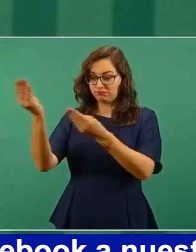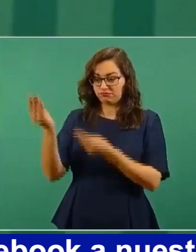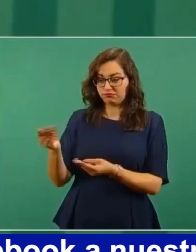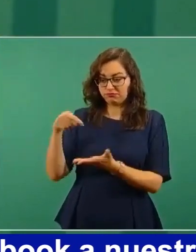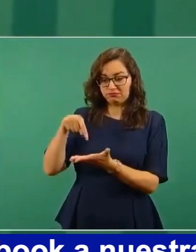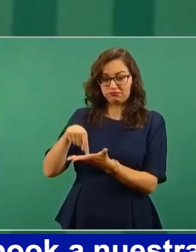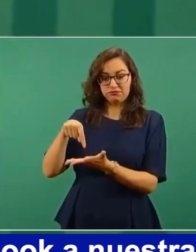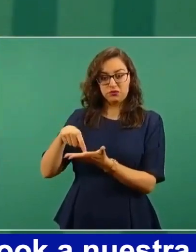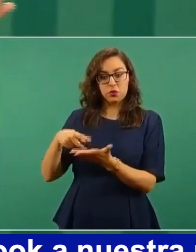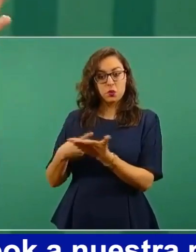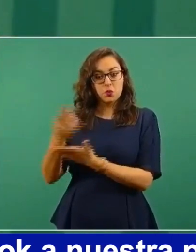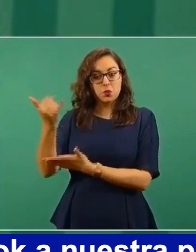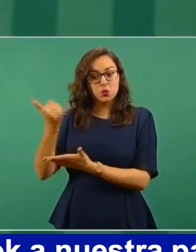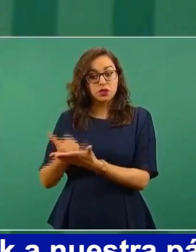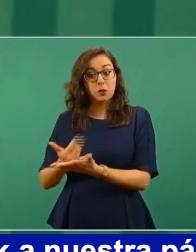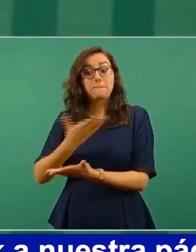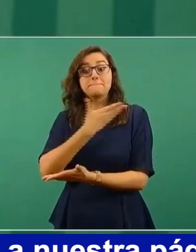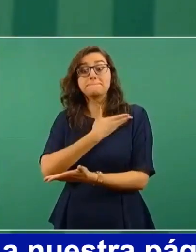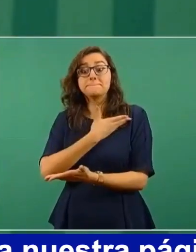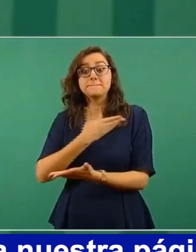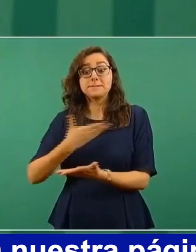presidencial, un proyecto de decreto presidencial